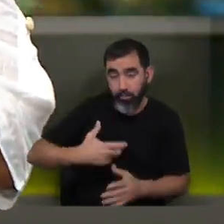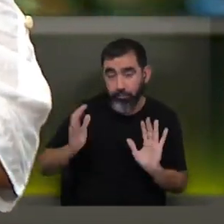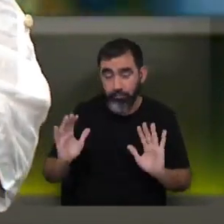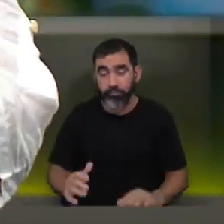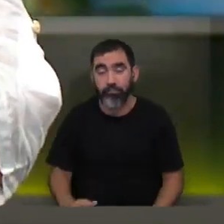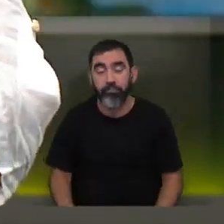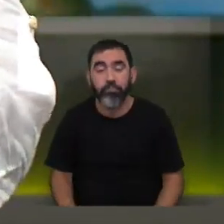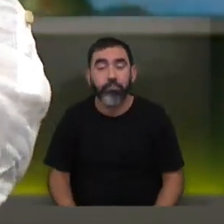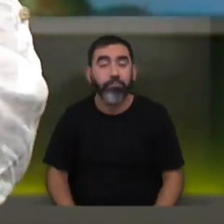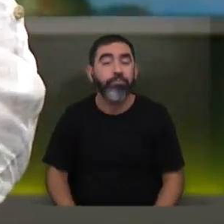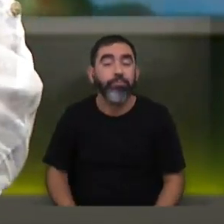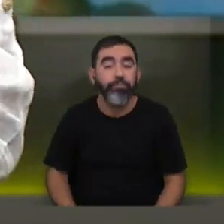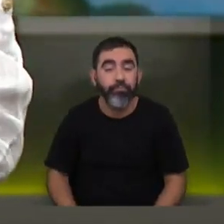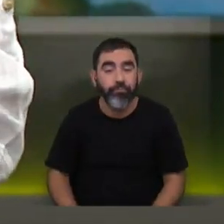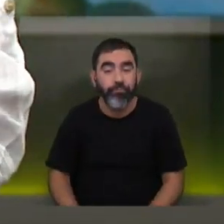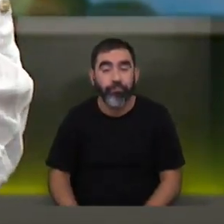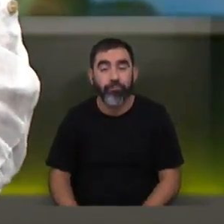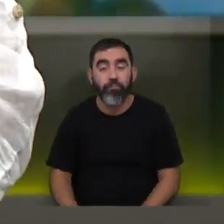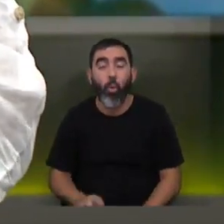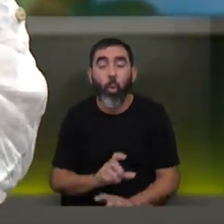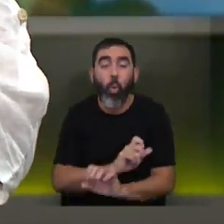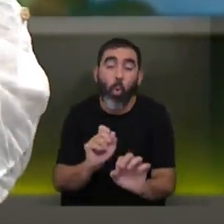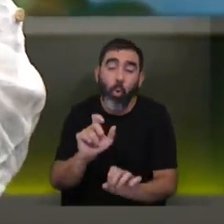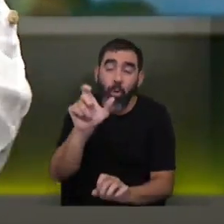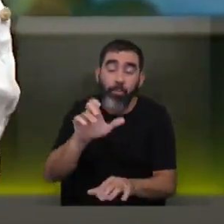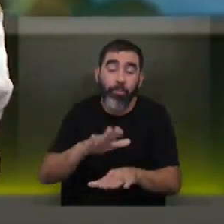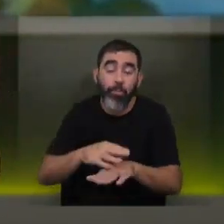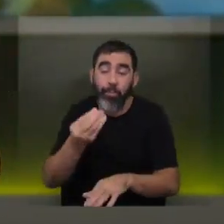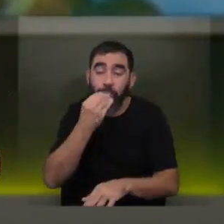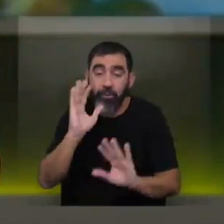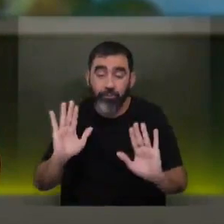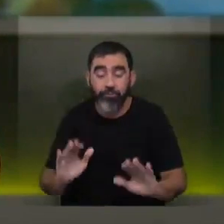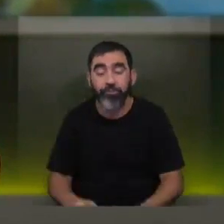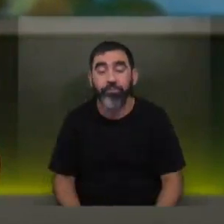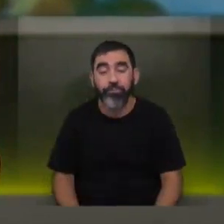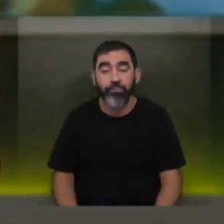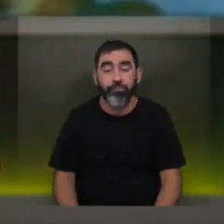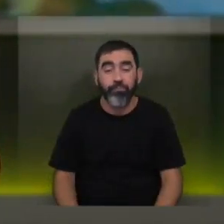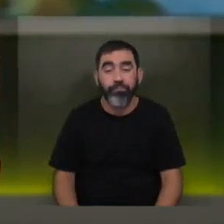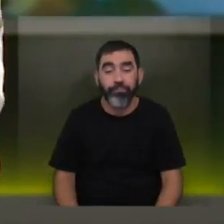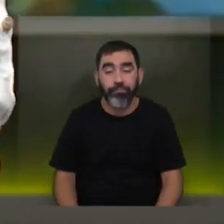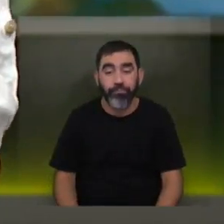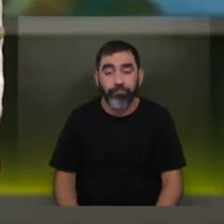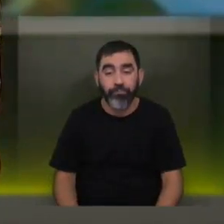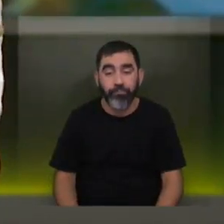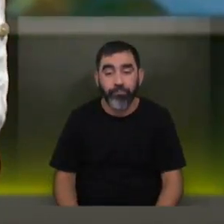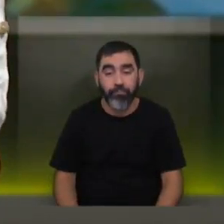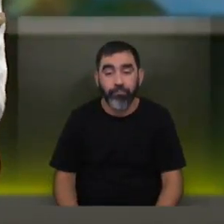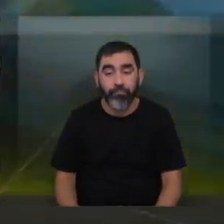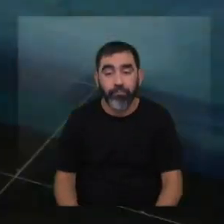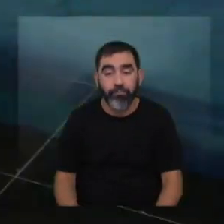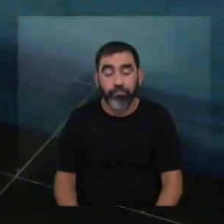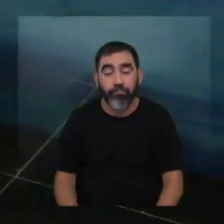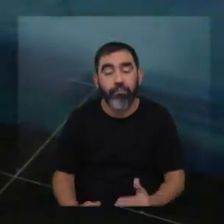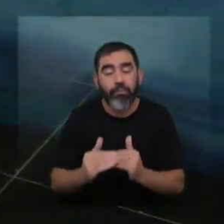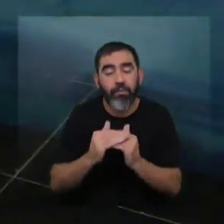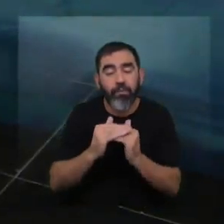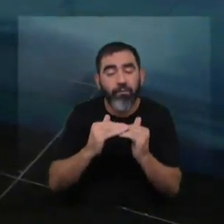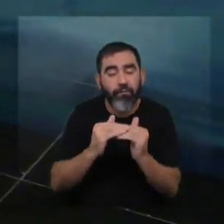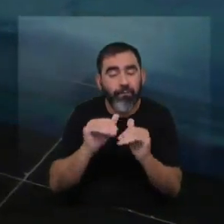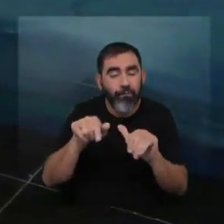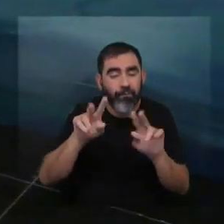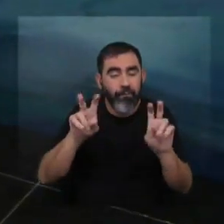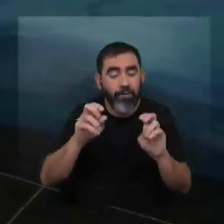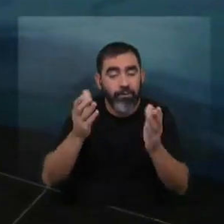esa planta o para quien va a consumir esa planta. Y después, sobre esa, entonces, la base del mejoramiento es